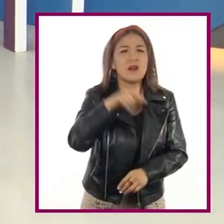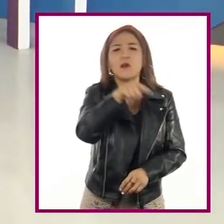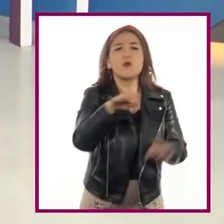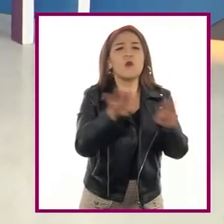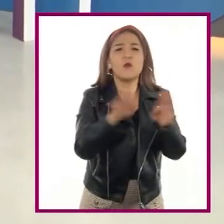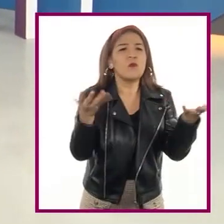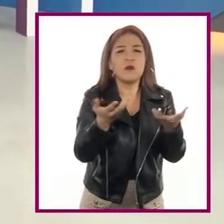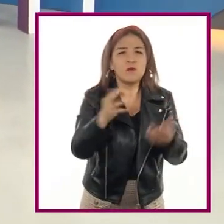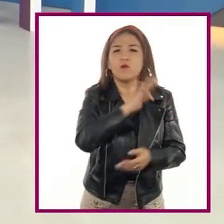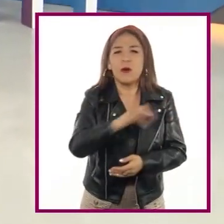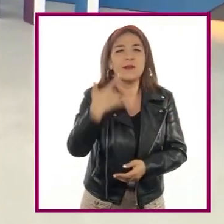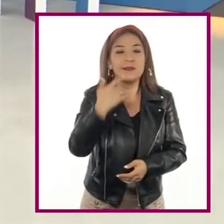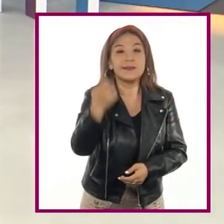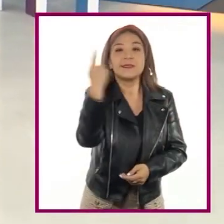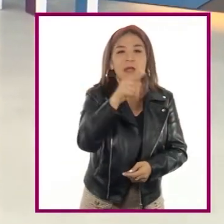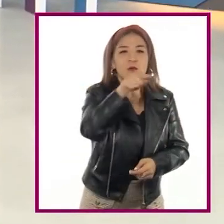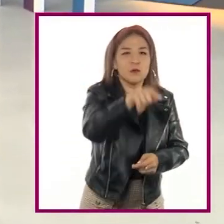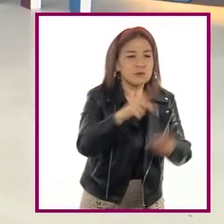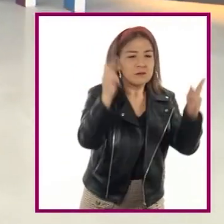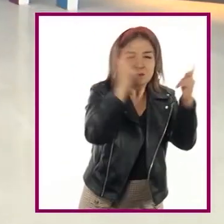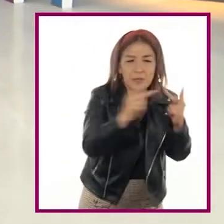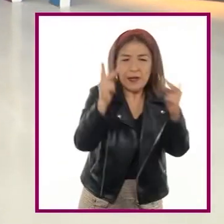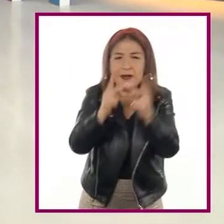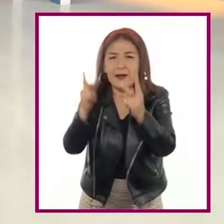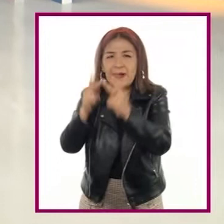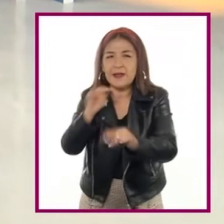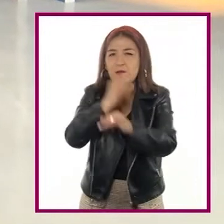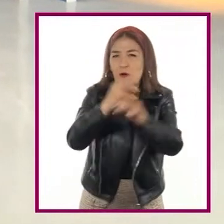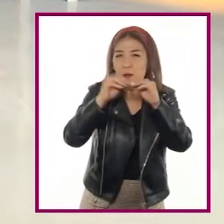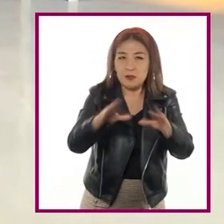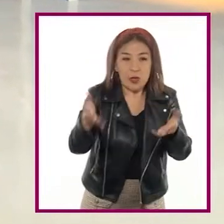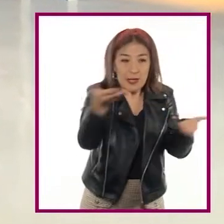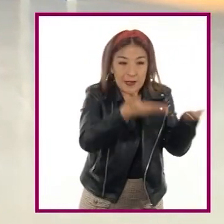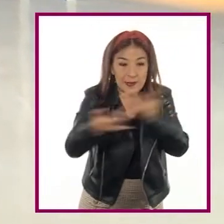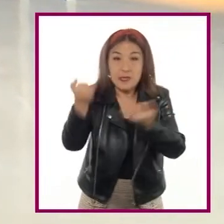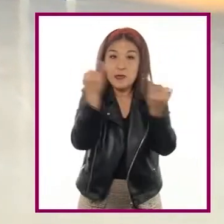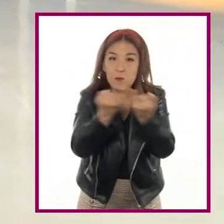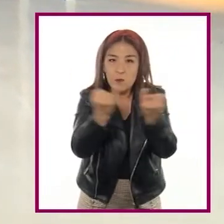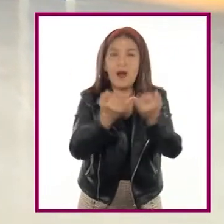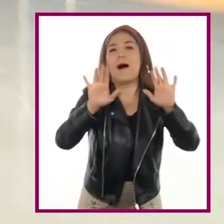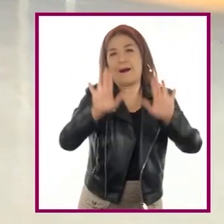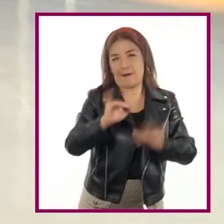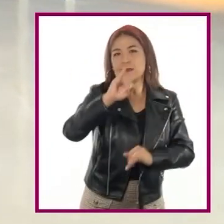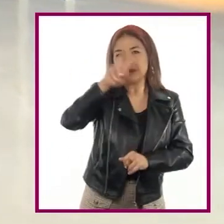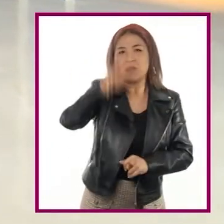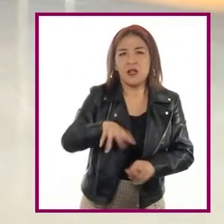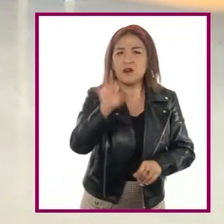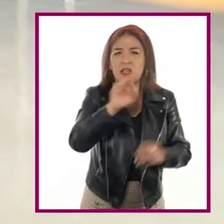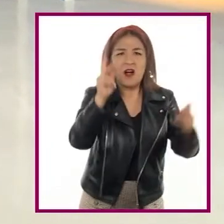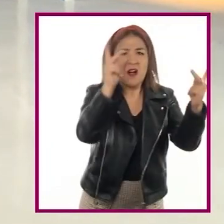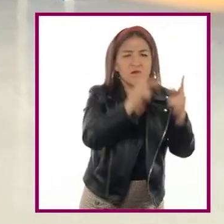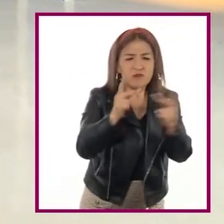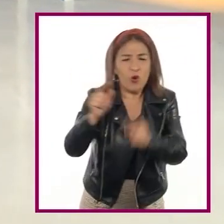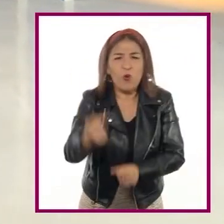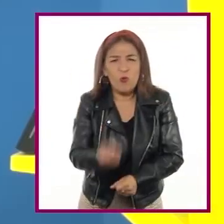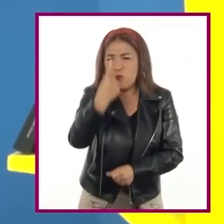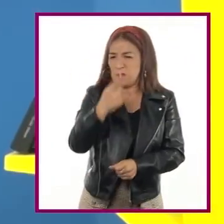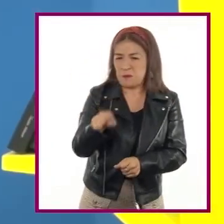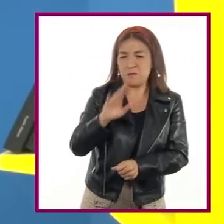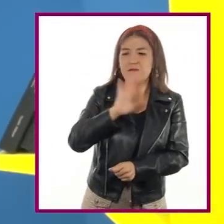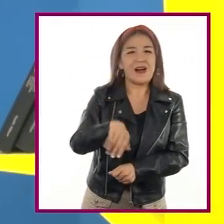comparar varias fuentes confiables y contrastarlas. También debemos recordar que la información se utiliza para tomar